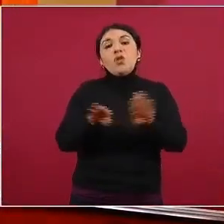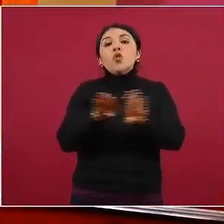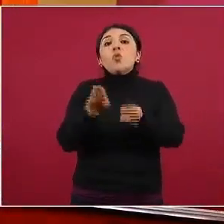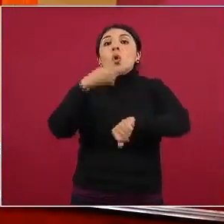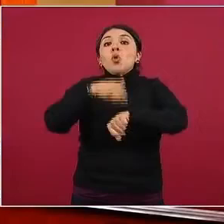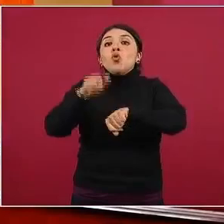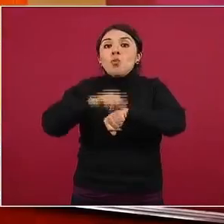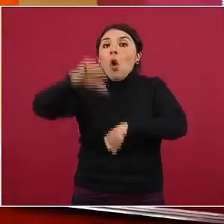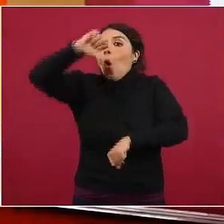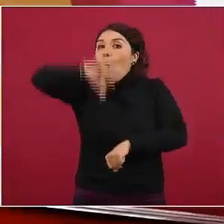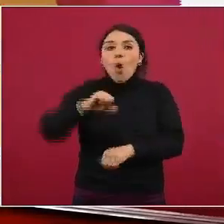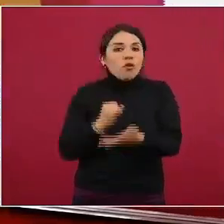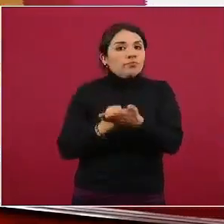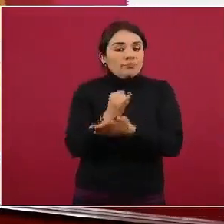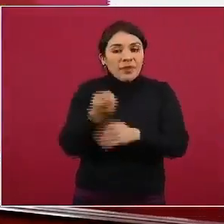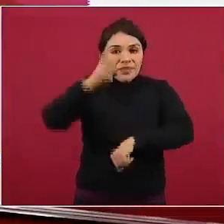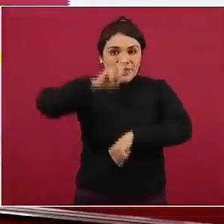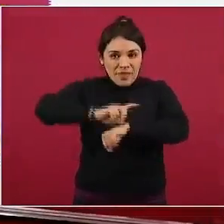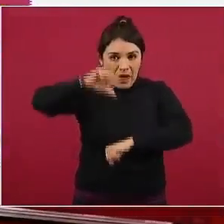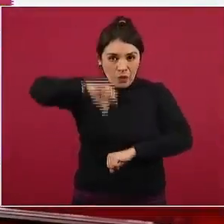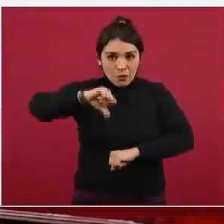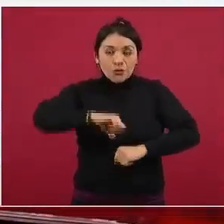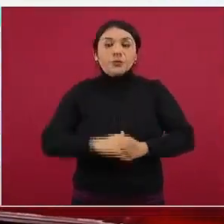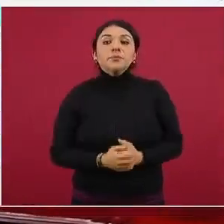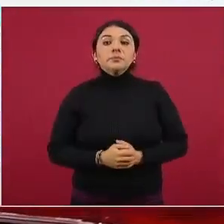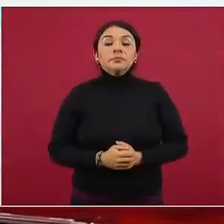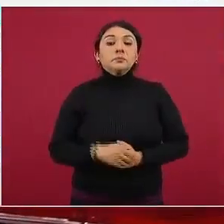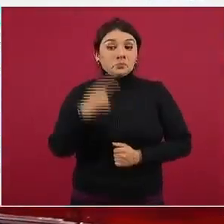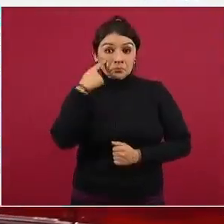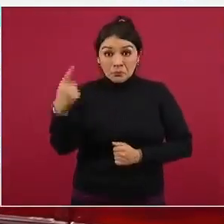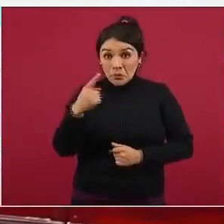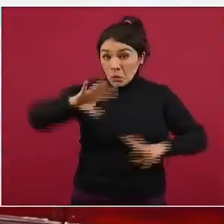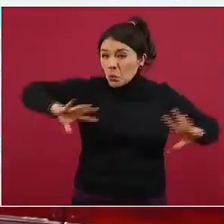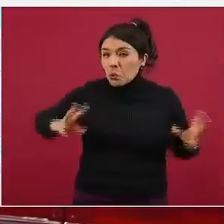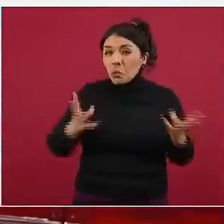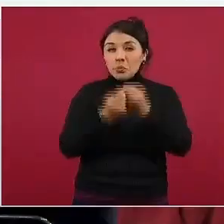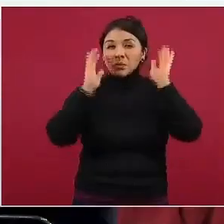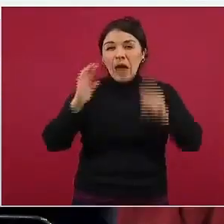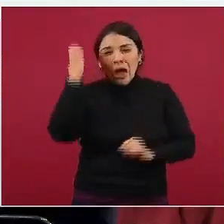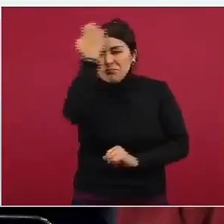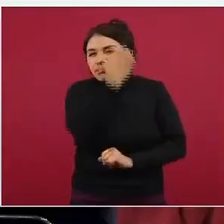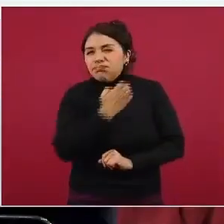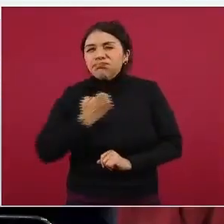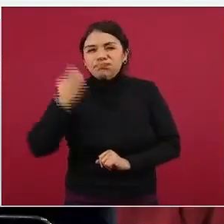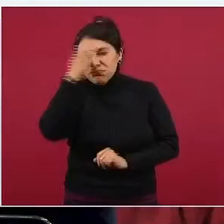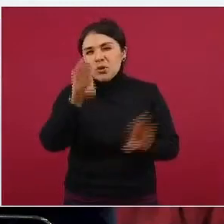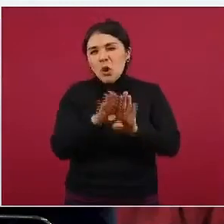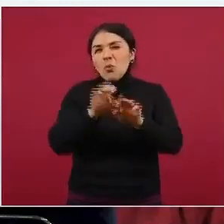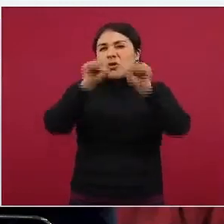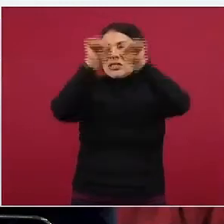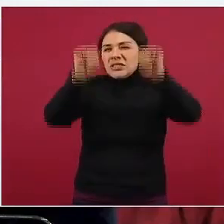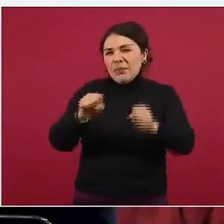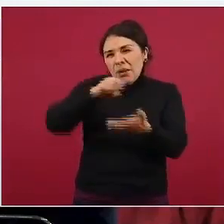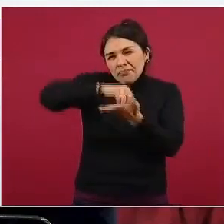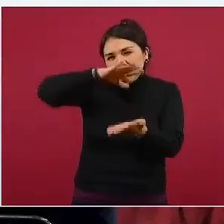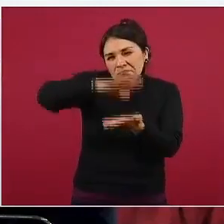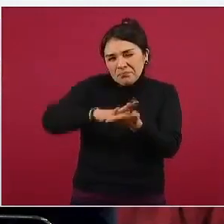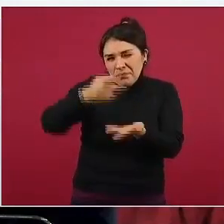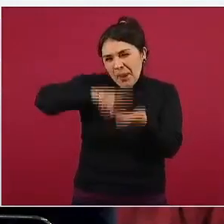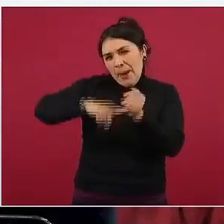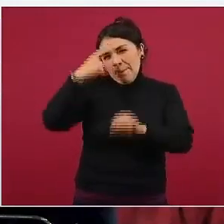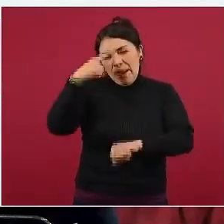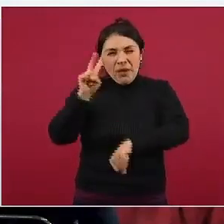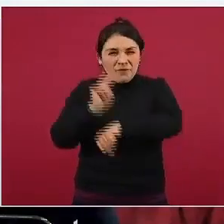corte diario del día de hoy. En total se han analizado, se han integrado a este sistema de vigilancia